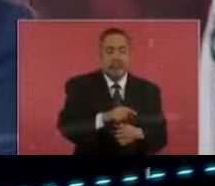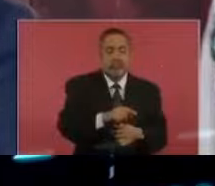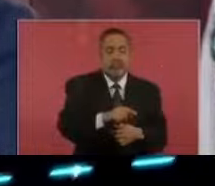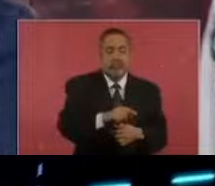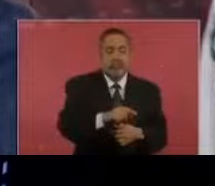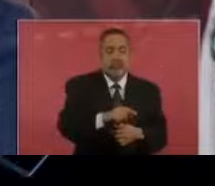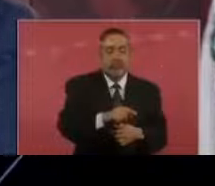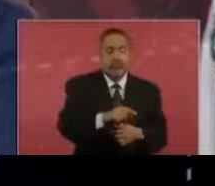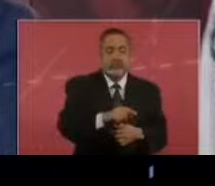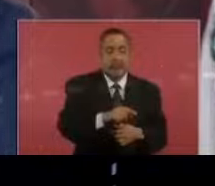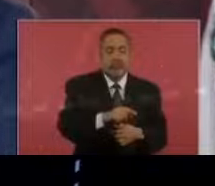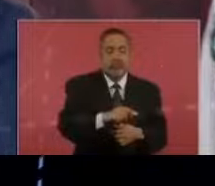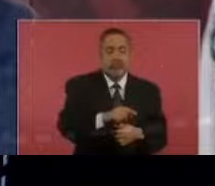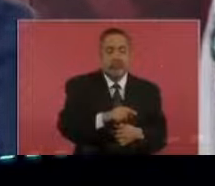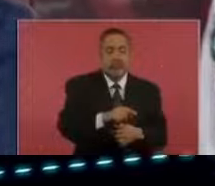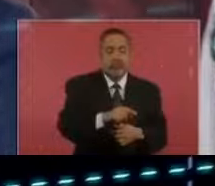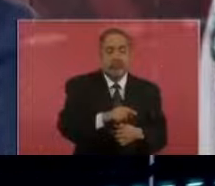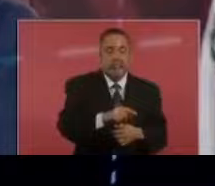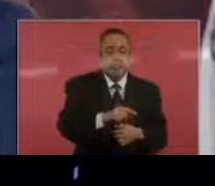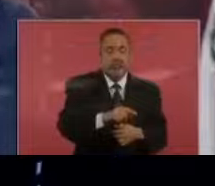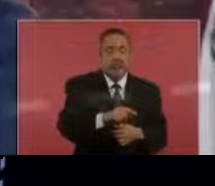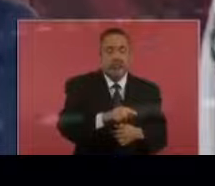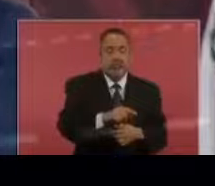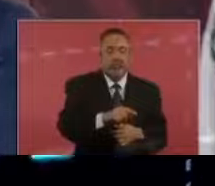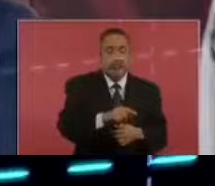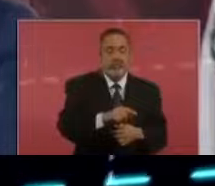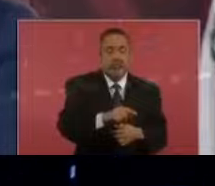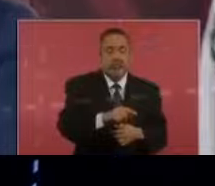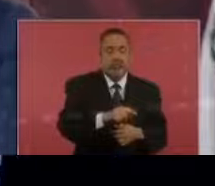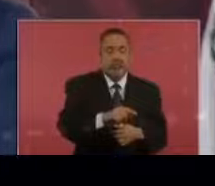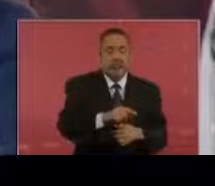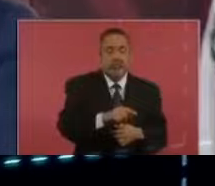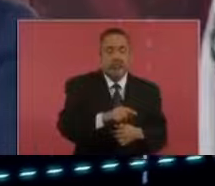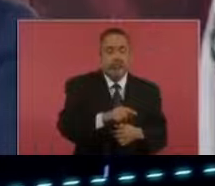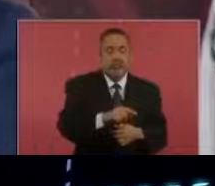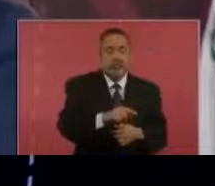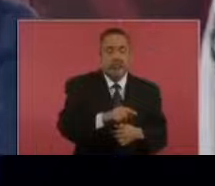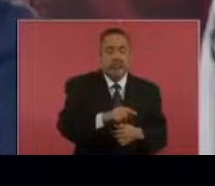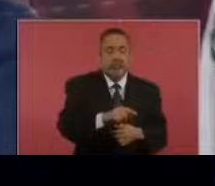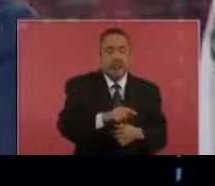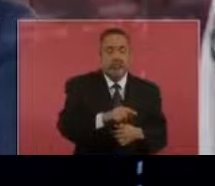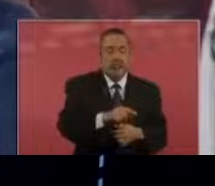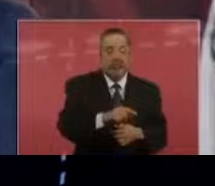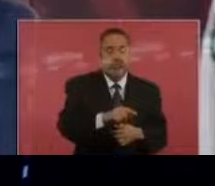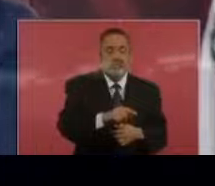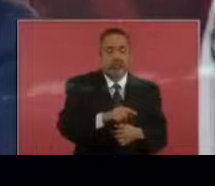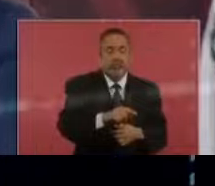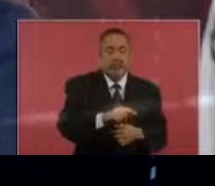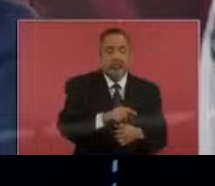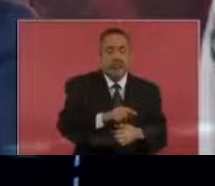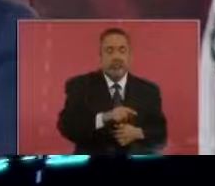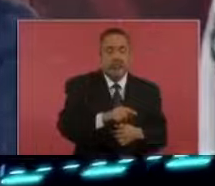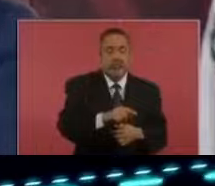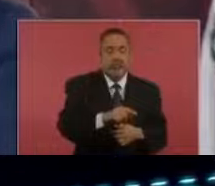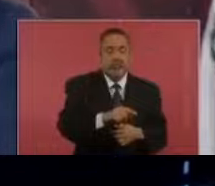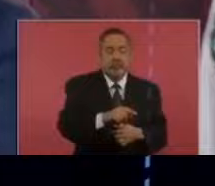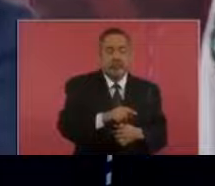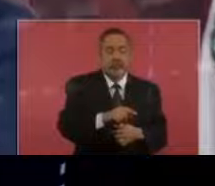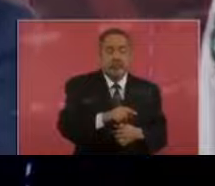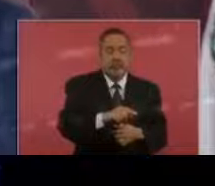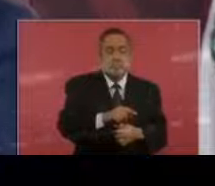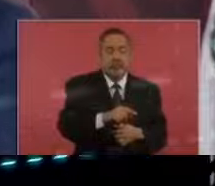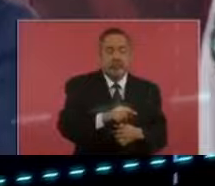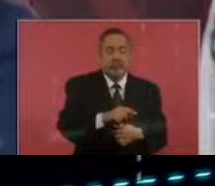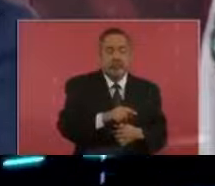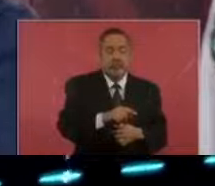los remanentes vayan al fondo de la pensión para otorgar pensiones de al 100% a todos los que se retirarán y